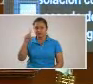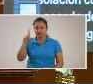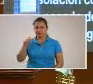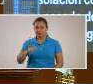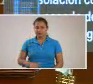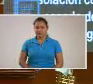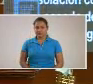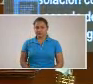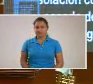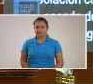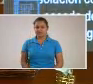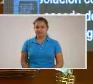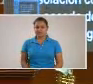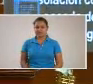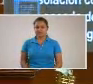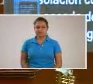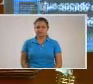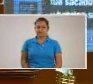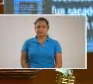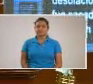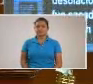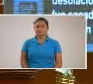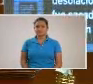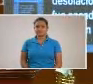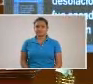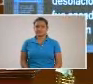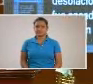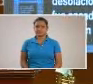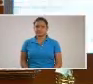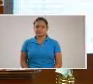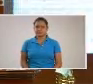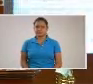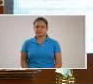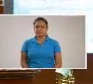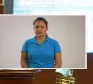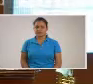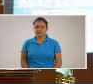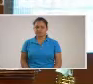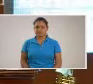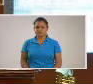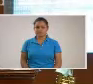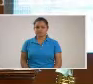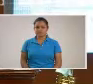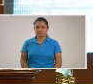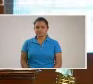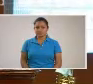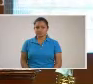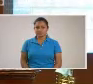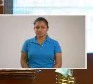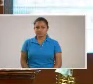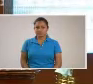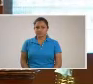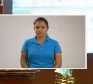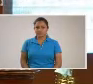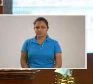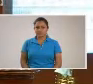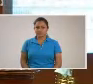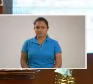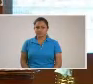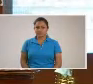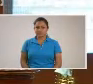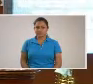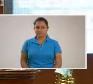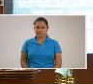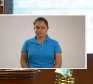vez, porque si no, esto puede causar confusión más adelante. Ahí